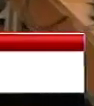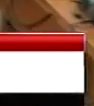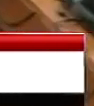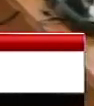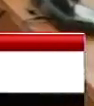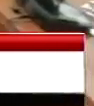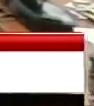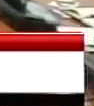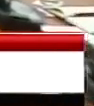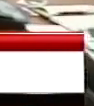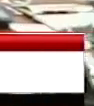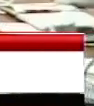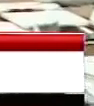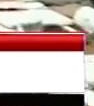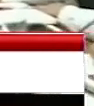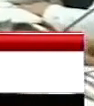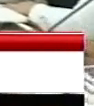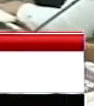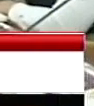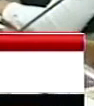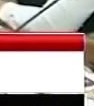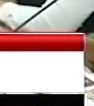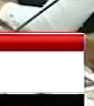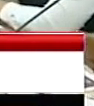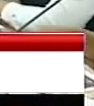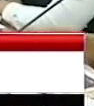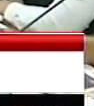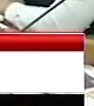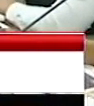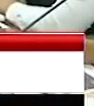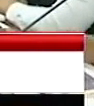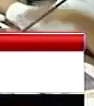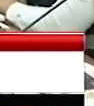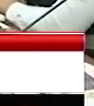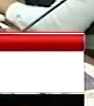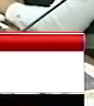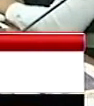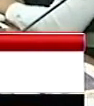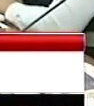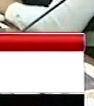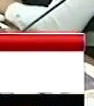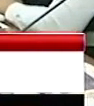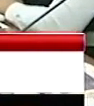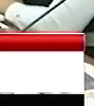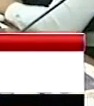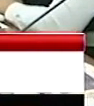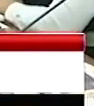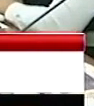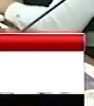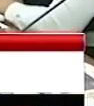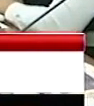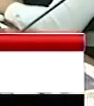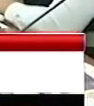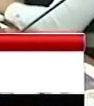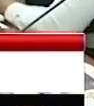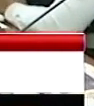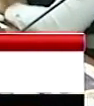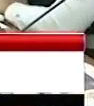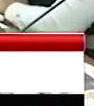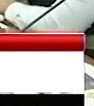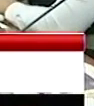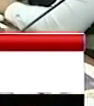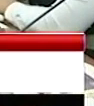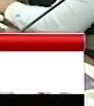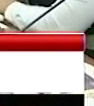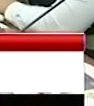repetir, el camino es a través de secuestros. Es cierto, secuestros no va a trabajar solo, ¿no? Es como